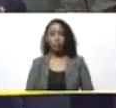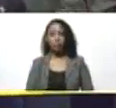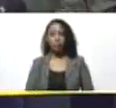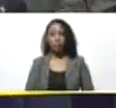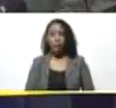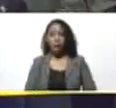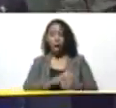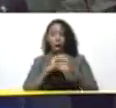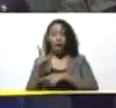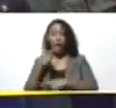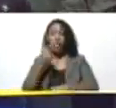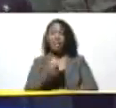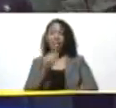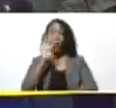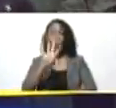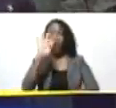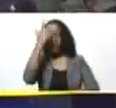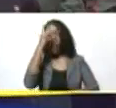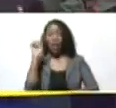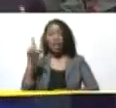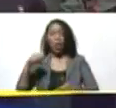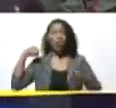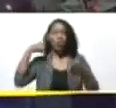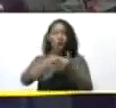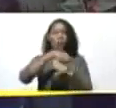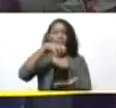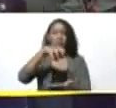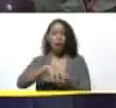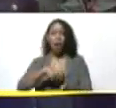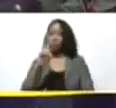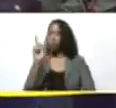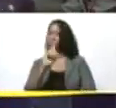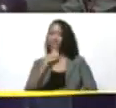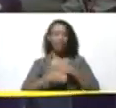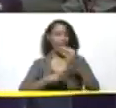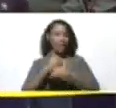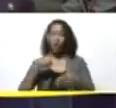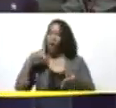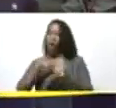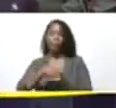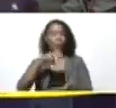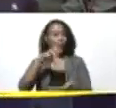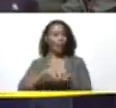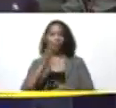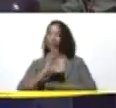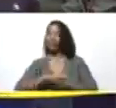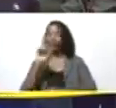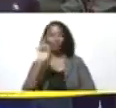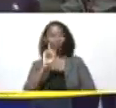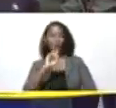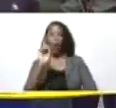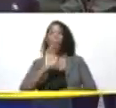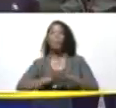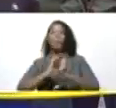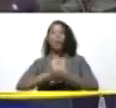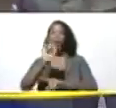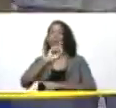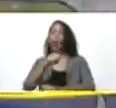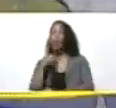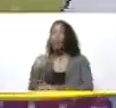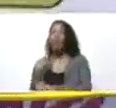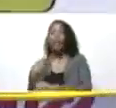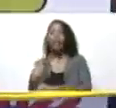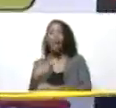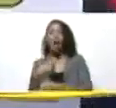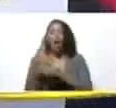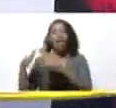Ellos dicen que el 4 de febrero fue un golpe de Estado. No fue un golpe de Estado, porque no lo financiaron los gringos, porque